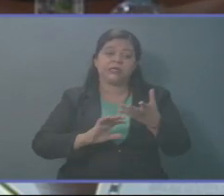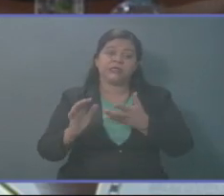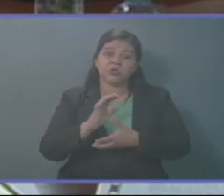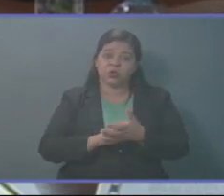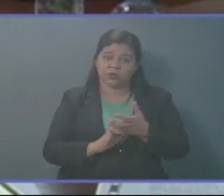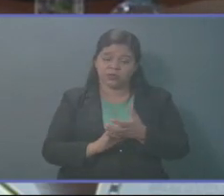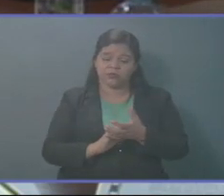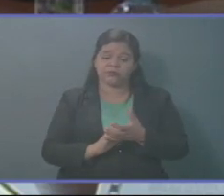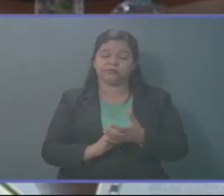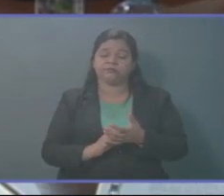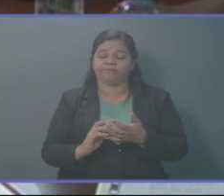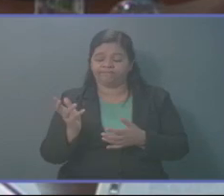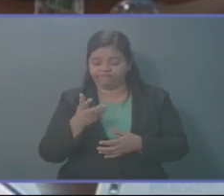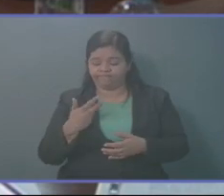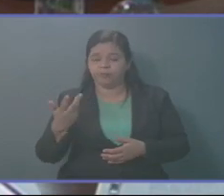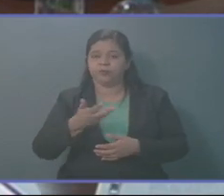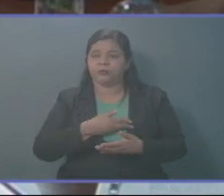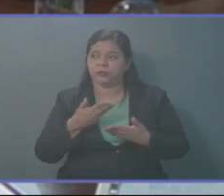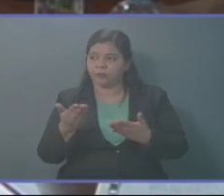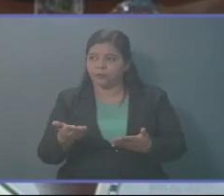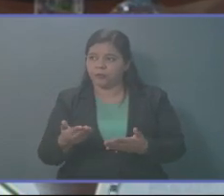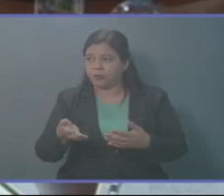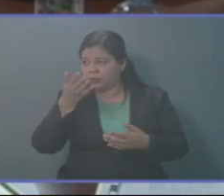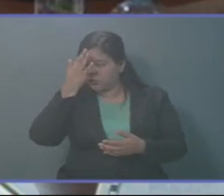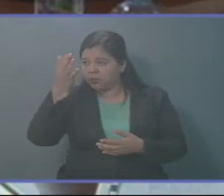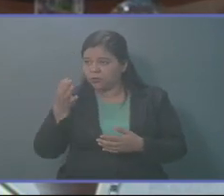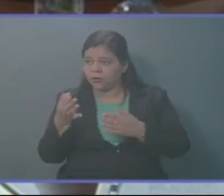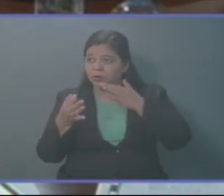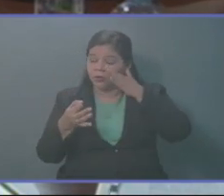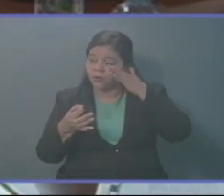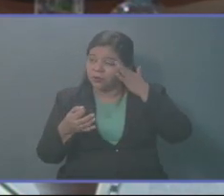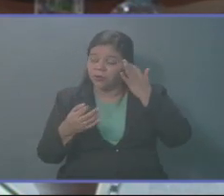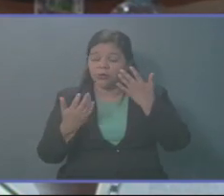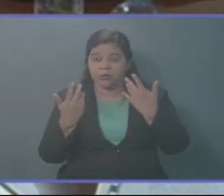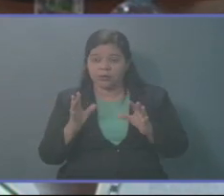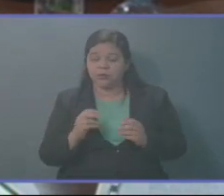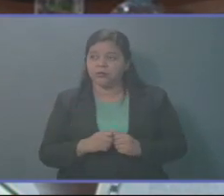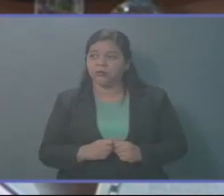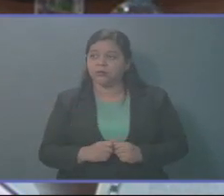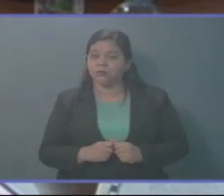por los diputados también. Muchas gracias, y creo que solo hay unas